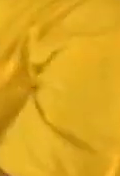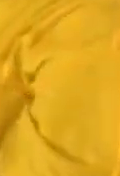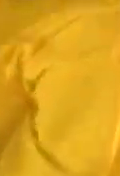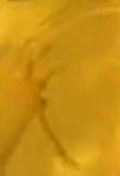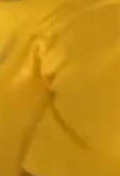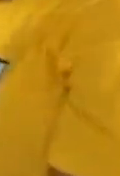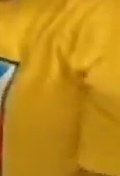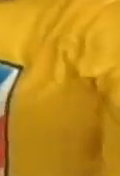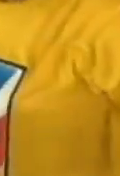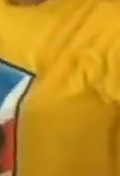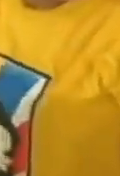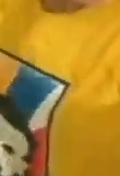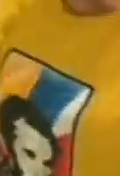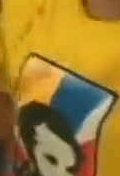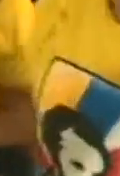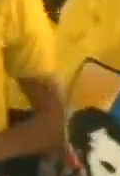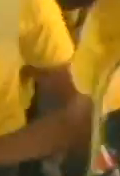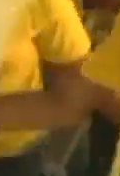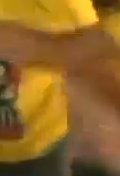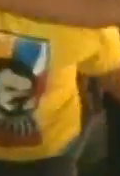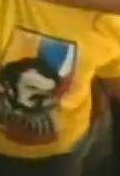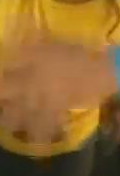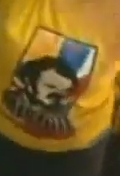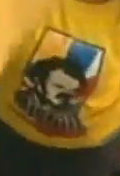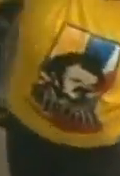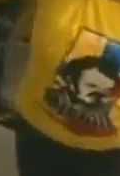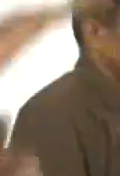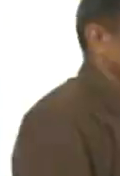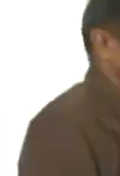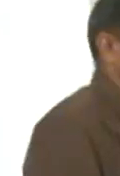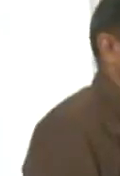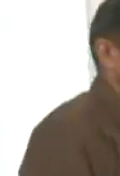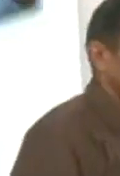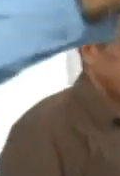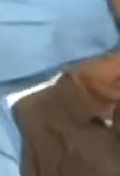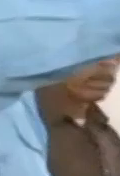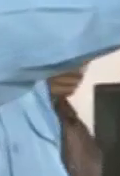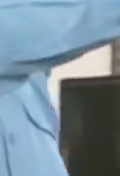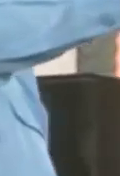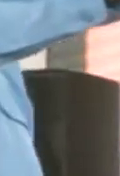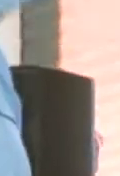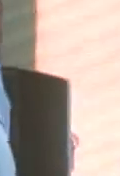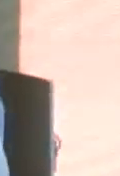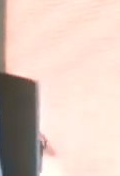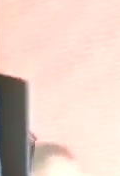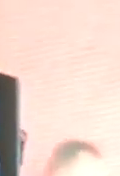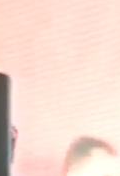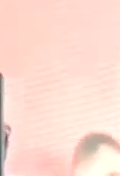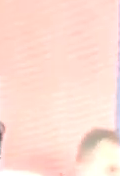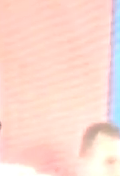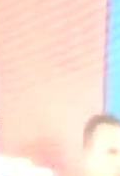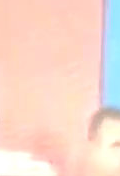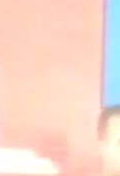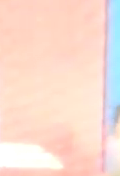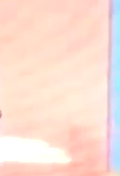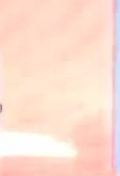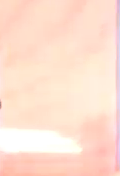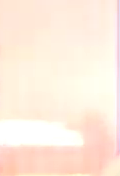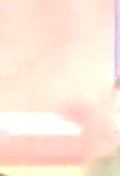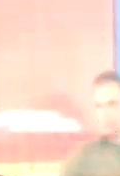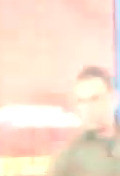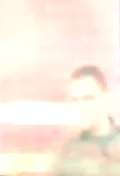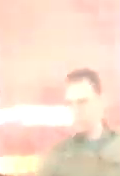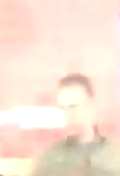Mi bandera es cafecito bien temprano en la mañana, cuando levanto al trabajo, al estudio, a